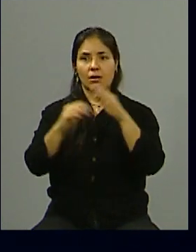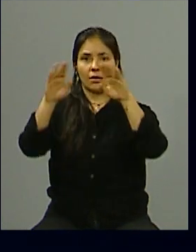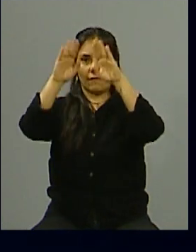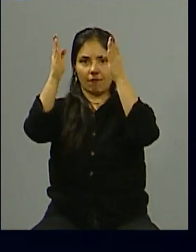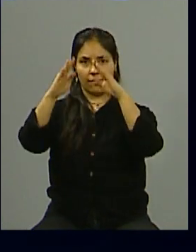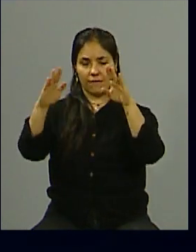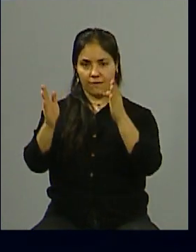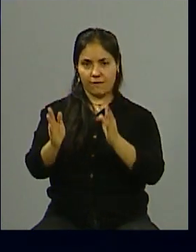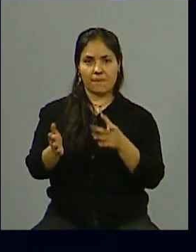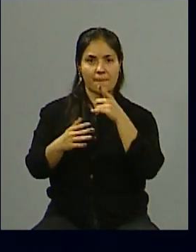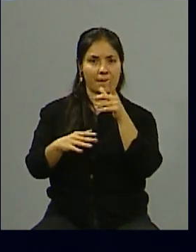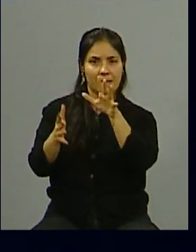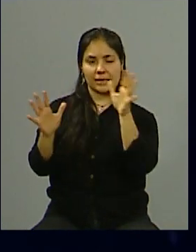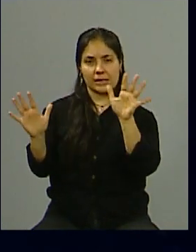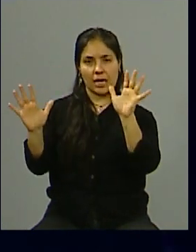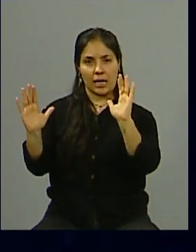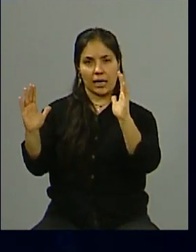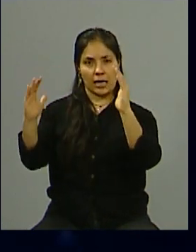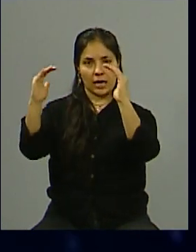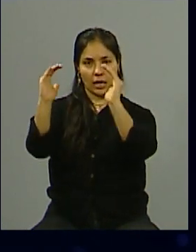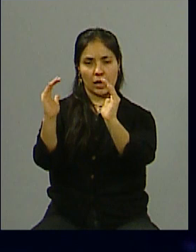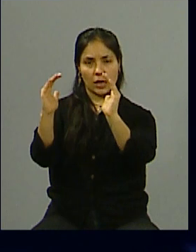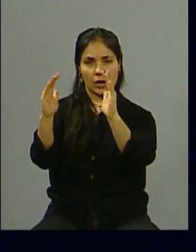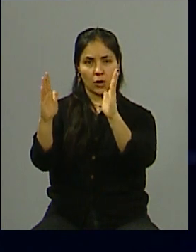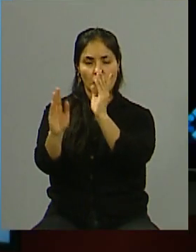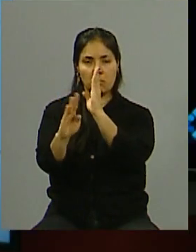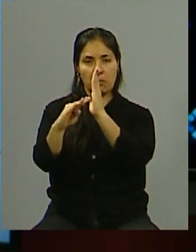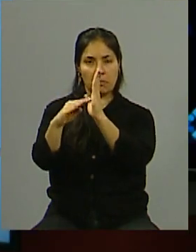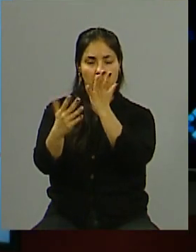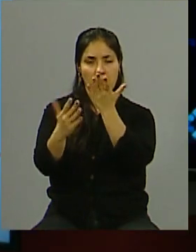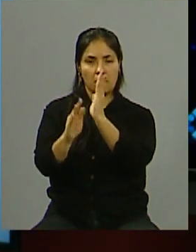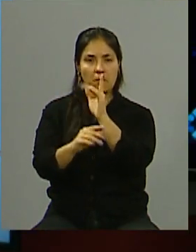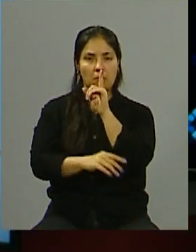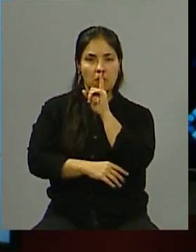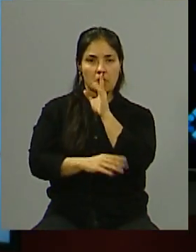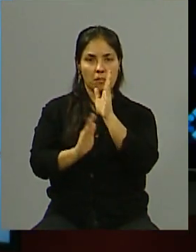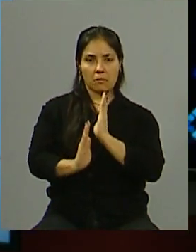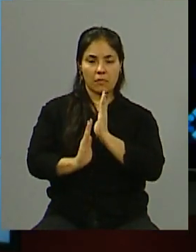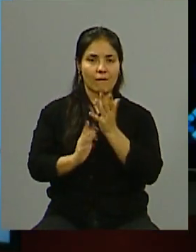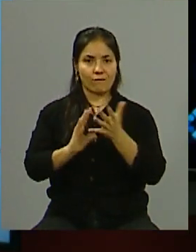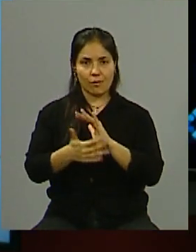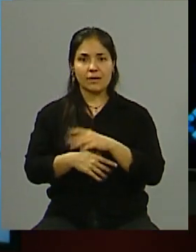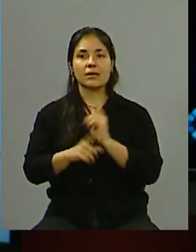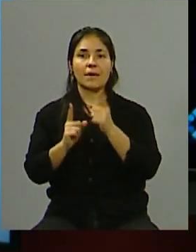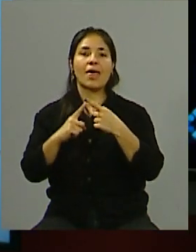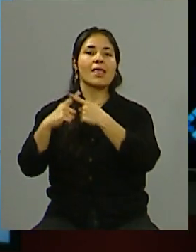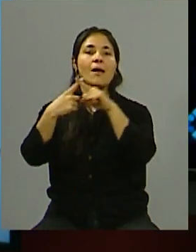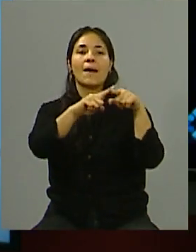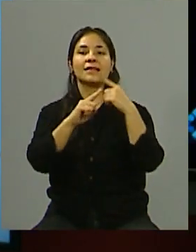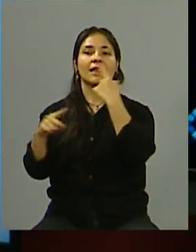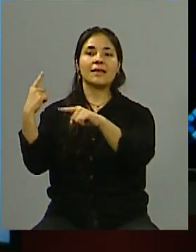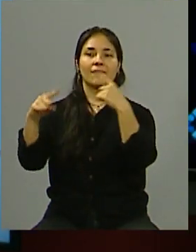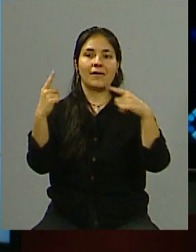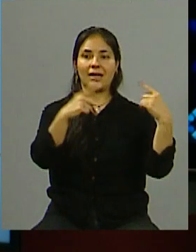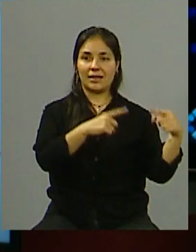más acartonadas. Creo que el escenario y la forma que se decidió, hay distintos debates presidenciales, en este caso cómo se lo conformó